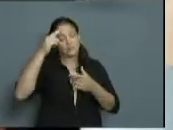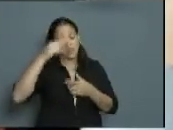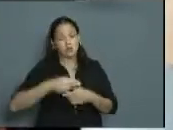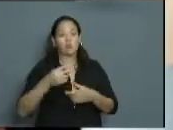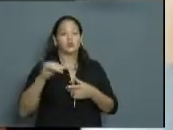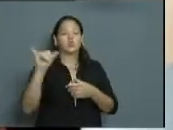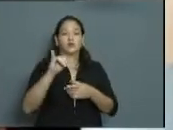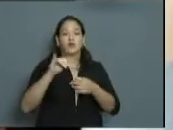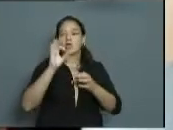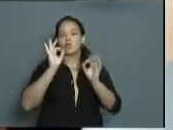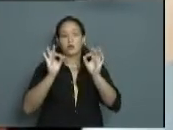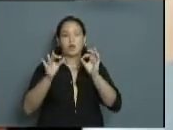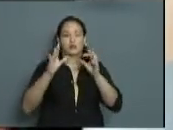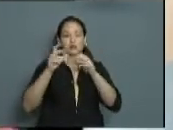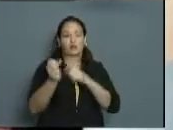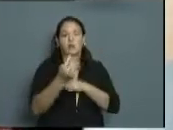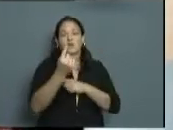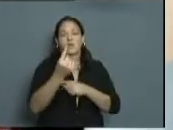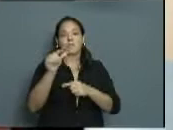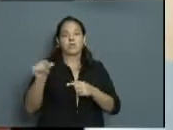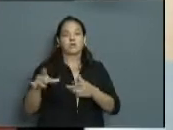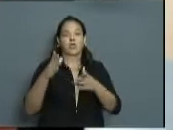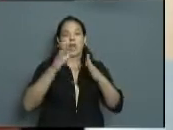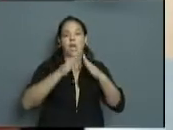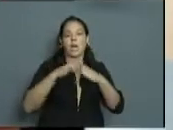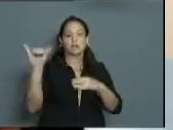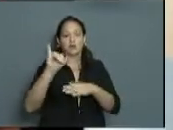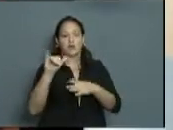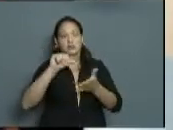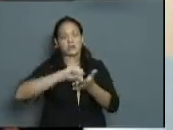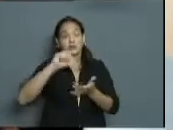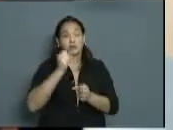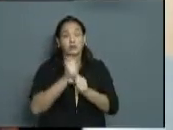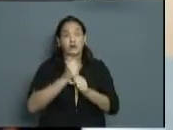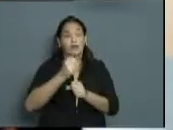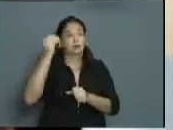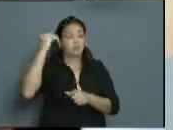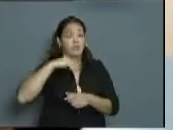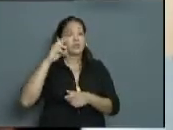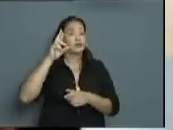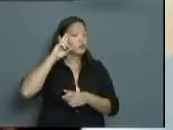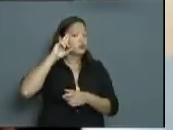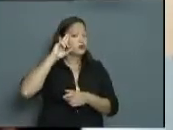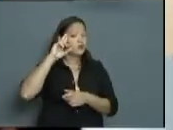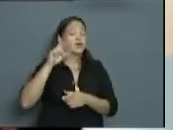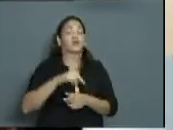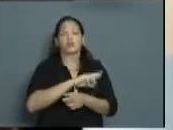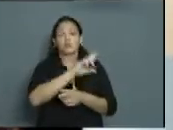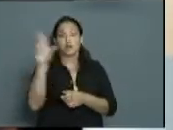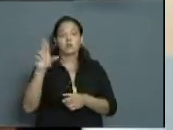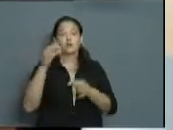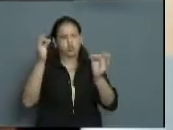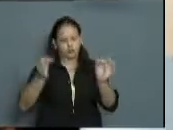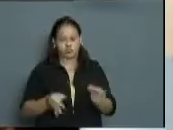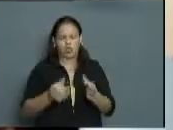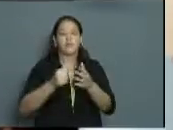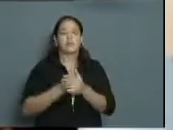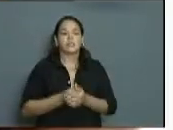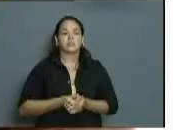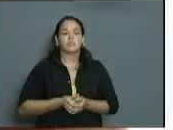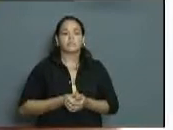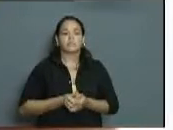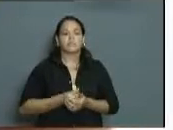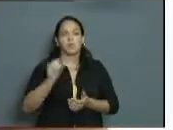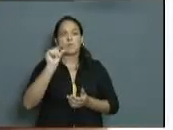de trabajo, cuidándonos unos a otros y teniendo muy presente que nuestra revolución siempre está presente ayudándonos y dándonos lo poco o lo mucho que